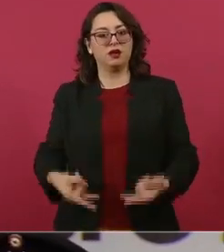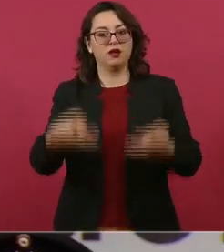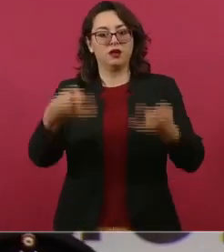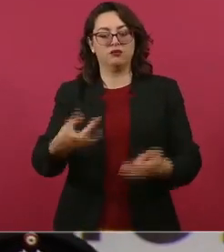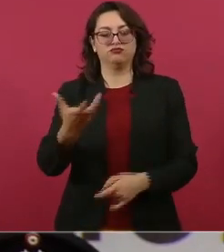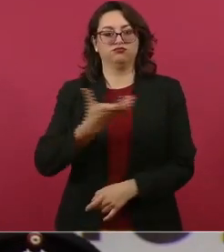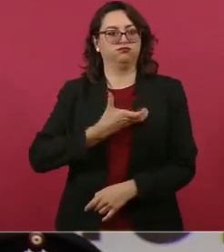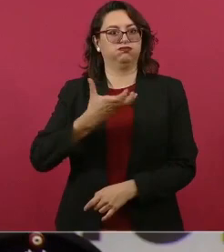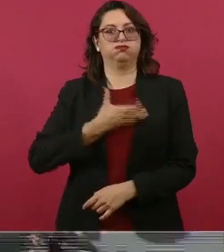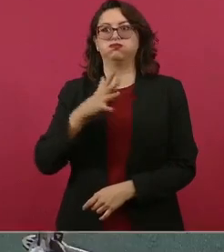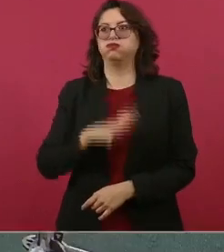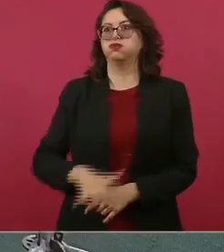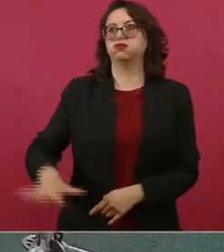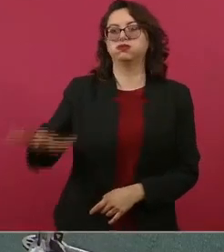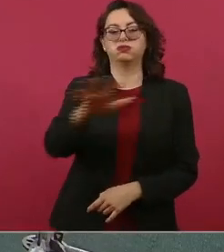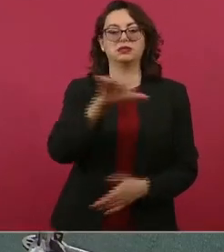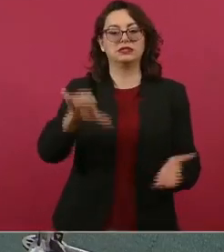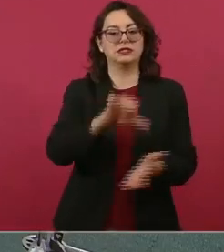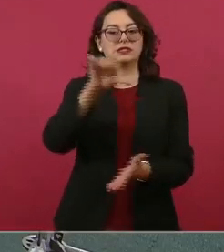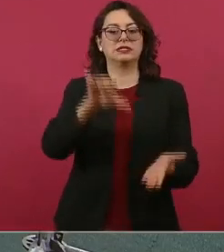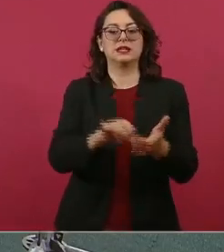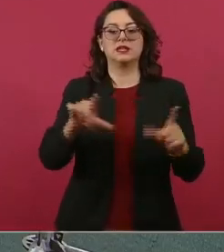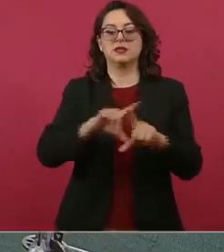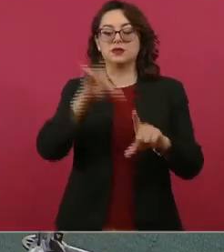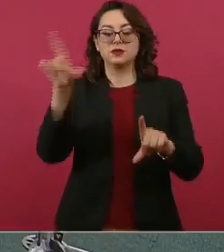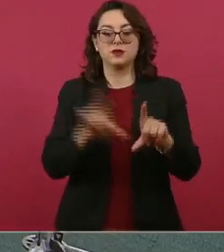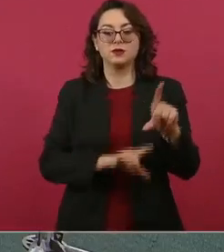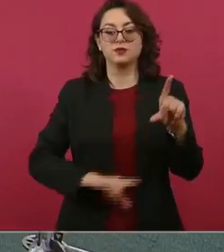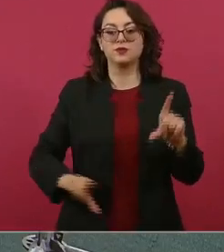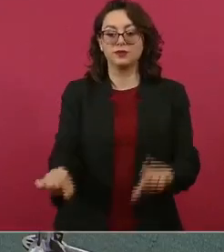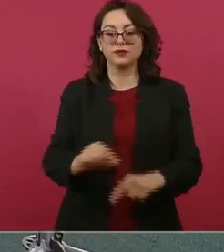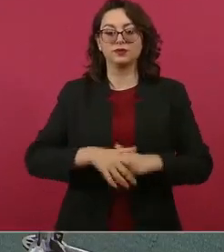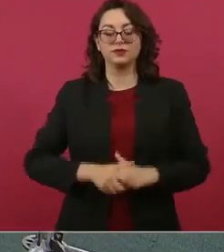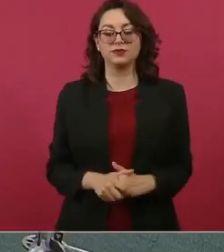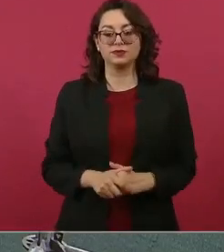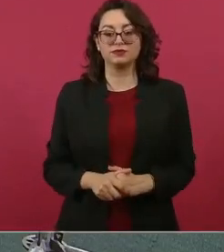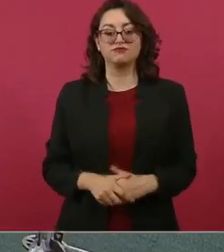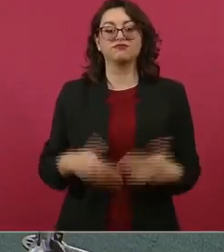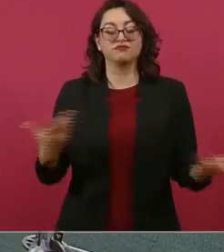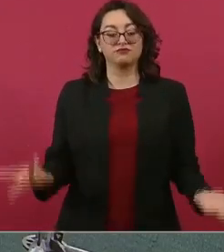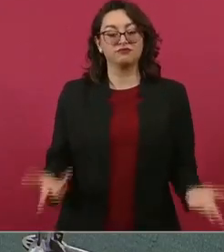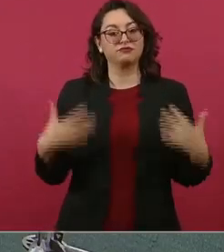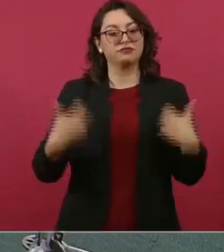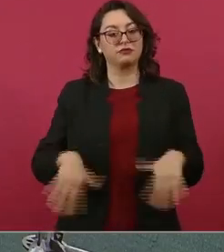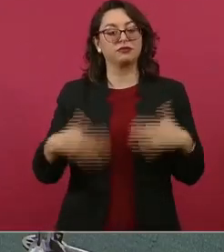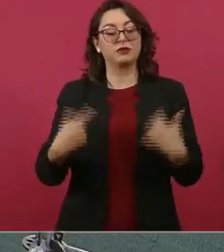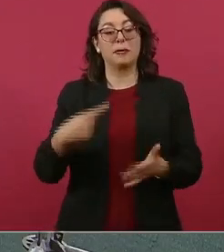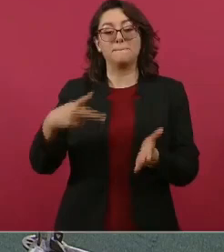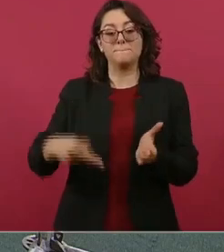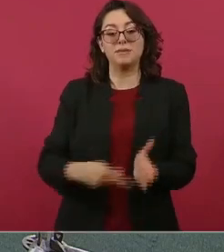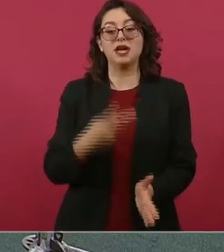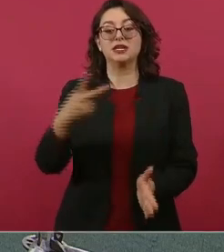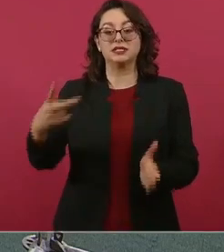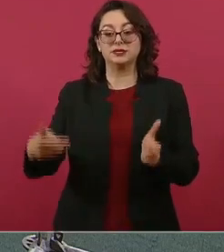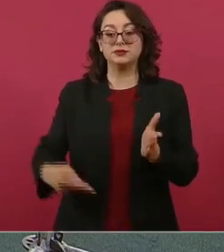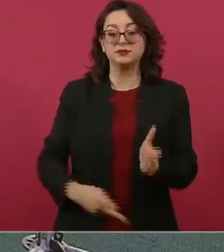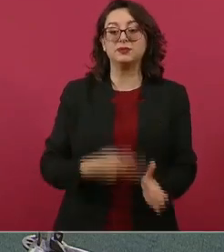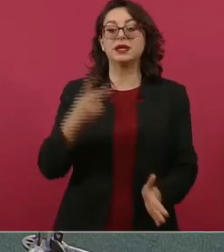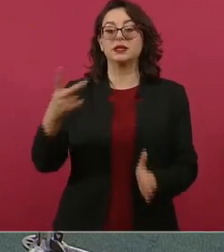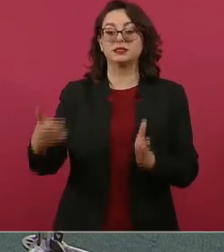el Zócalo de la República. Han sido por lo menos 63 ocasiones en las